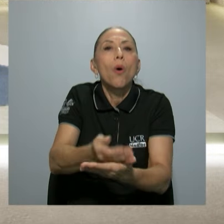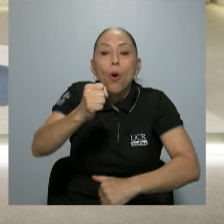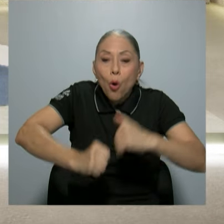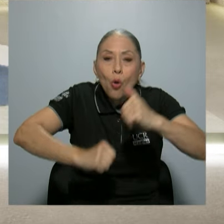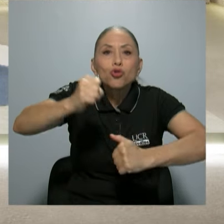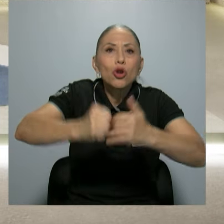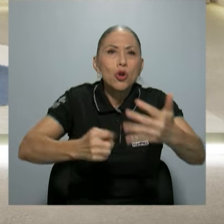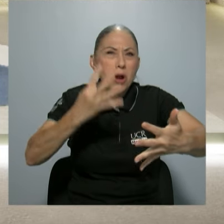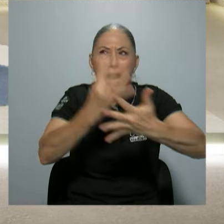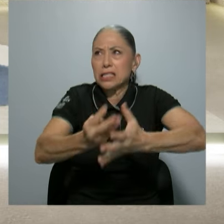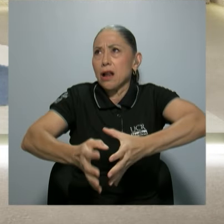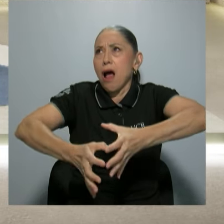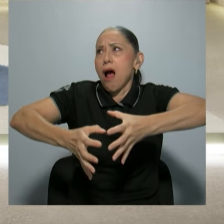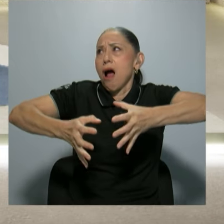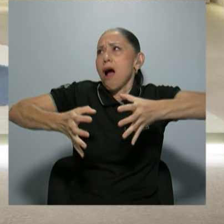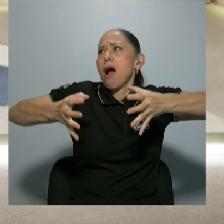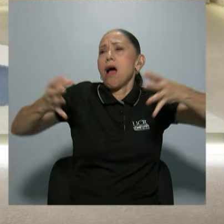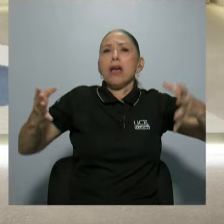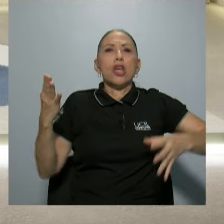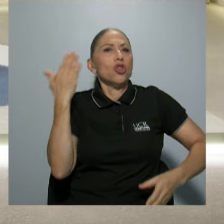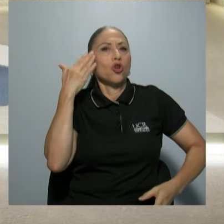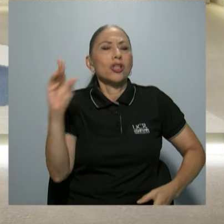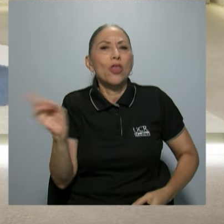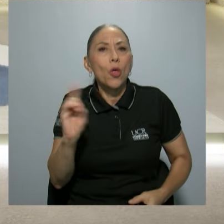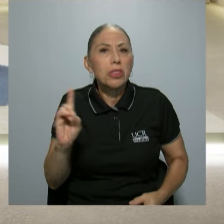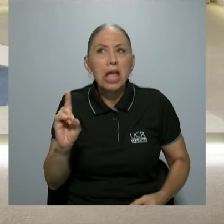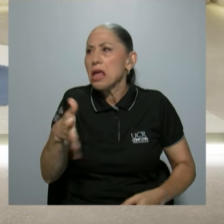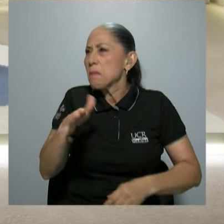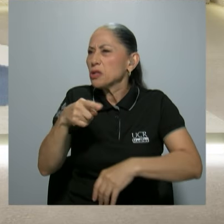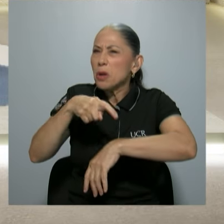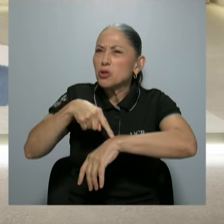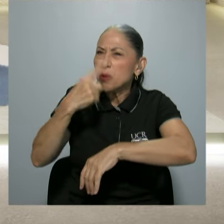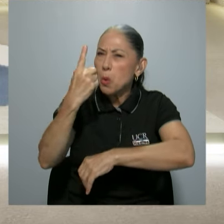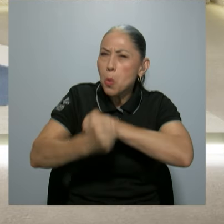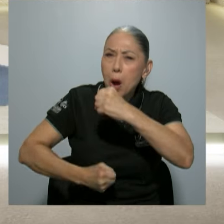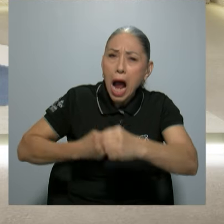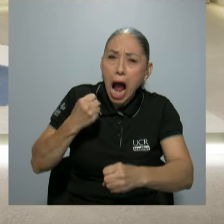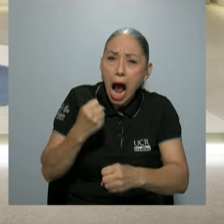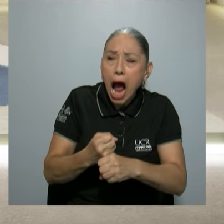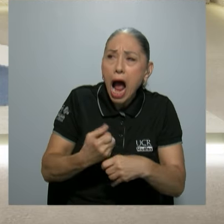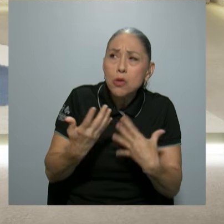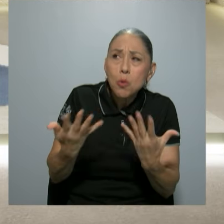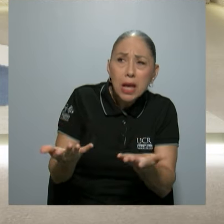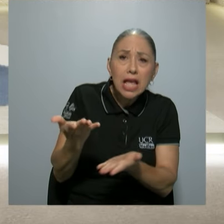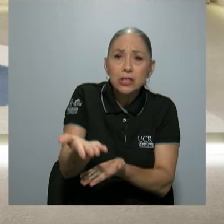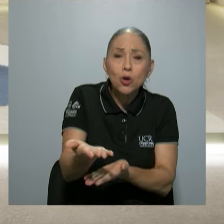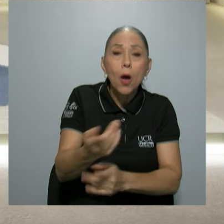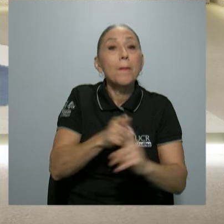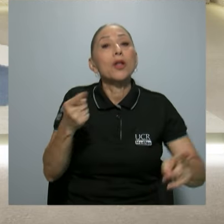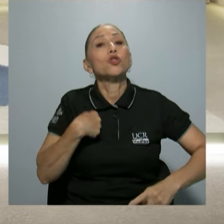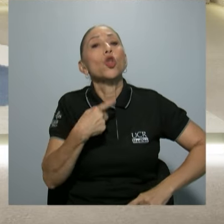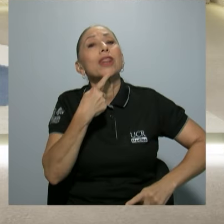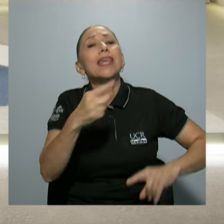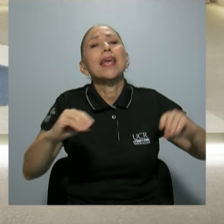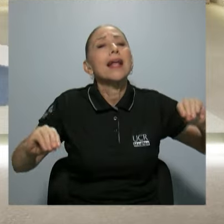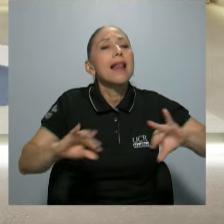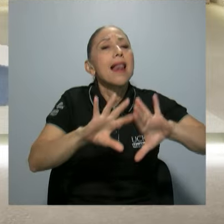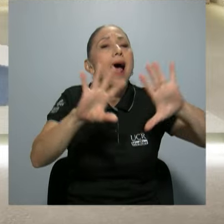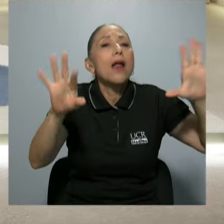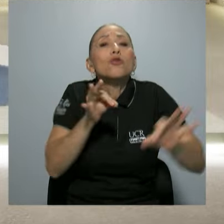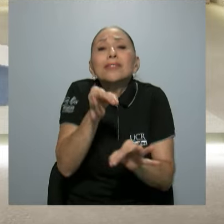no sé dónde y duraron como un año o más en eso. Y yo lo que dije claramente es que lo que había que hacer simplemente